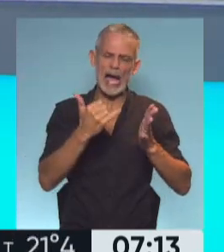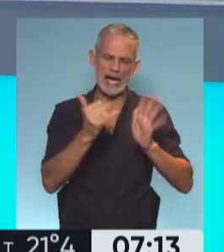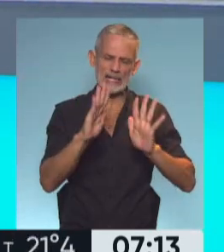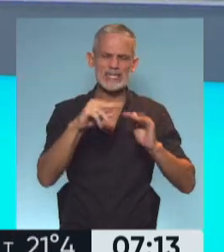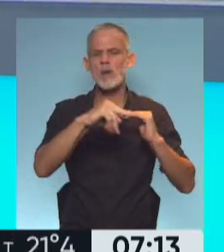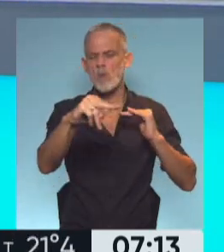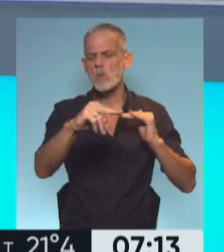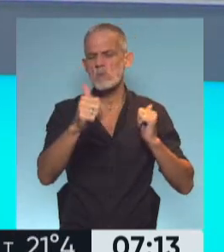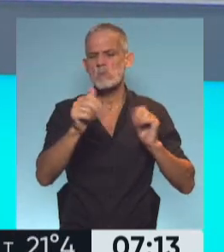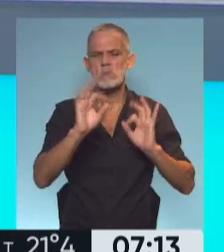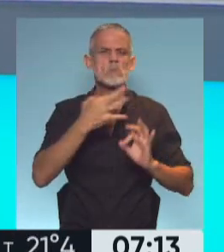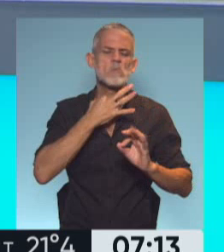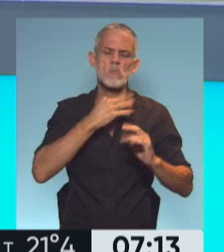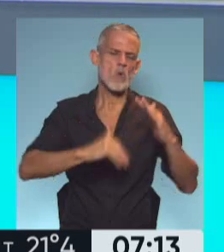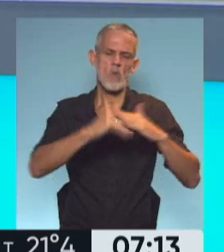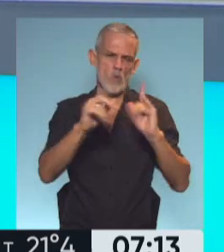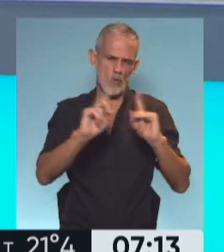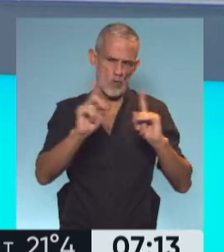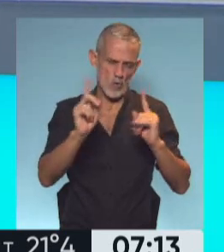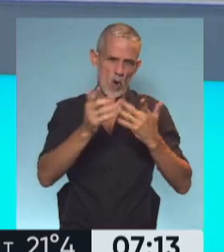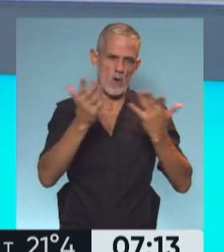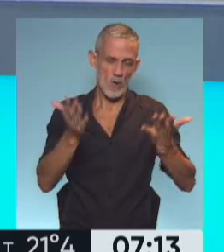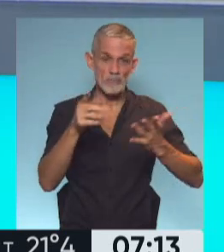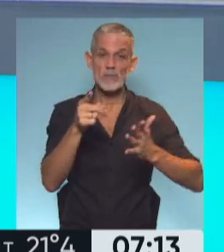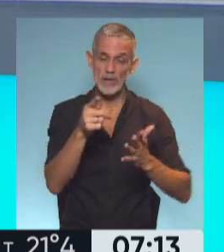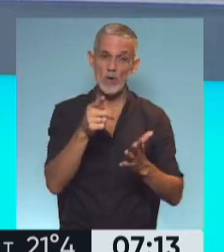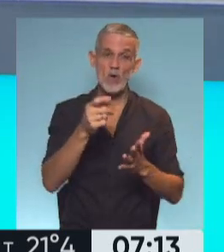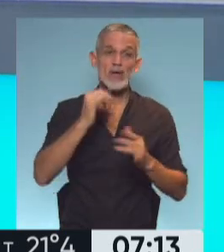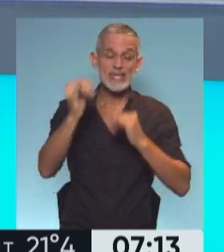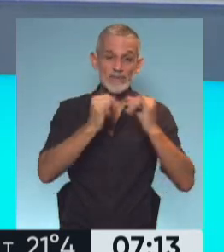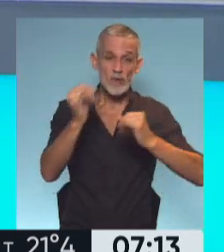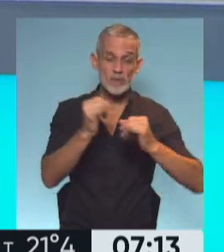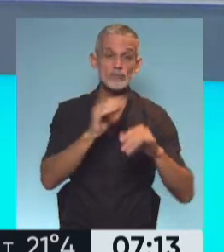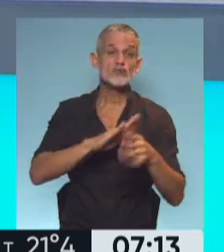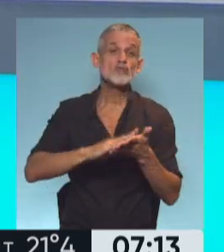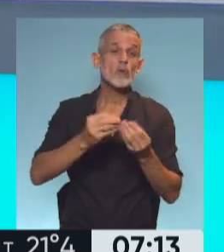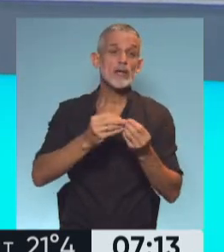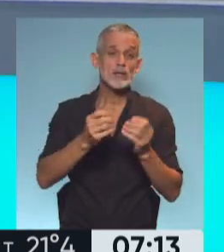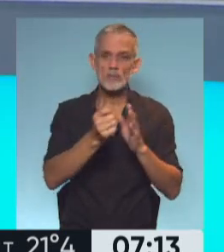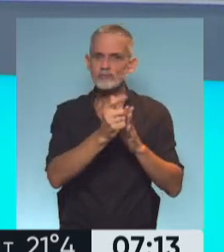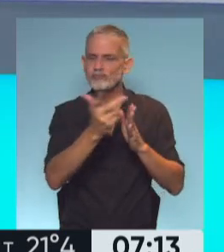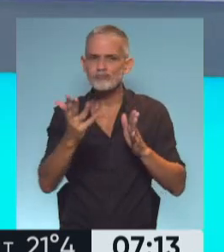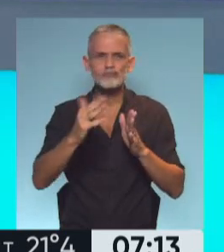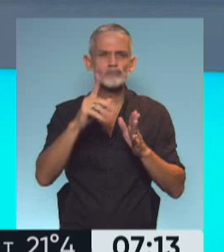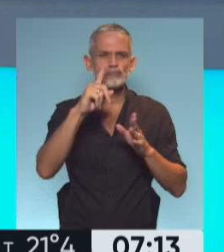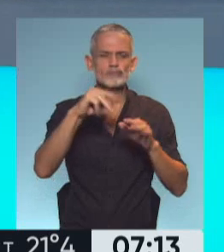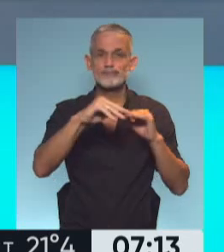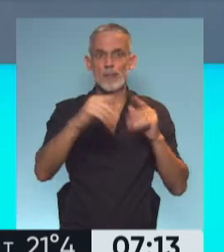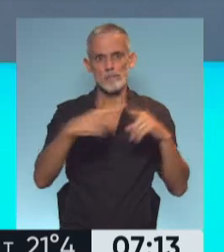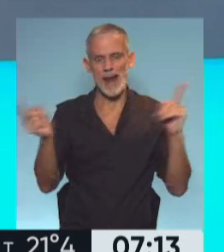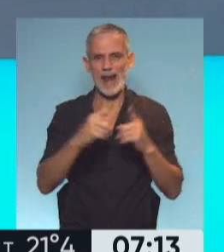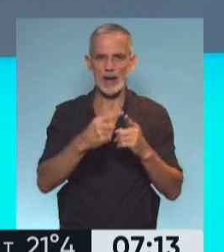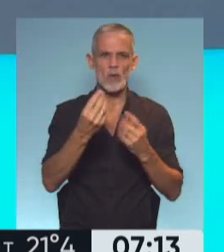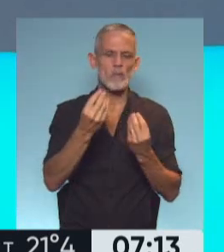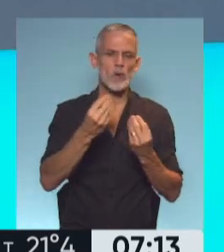hay un espacio. Pero atención, porque el dato de la extensión de la estadía en las internaciones, porque la gente